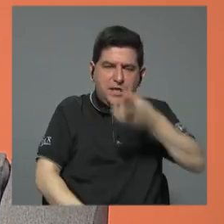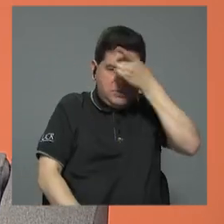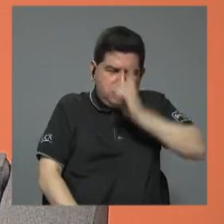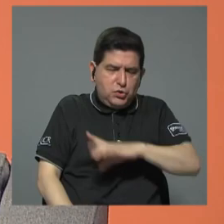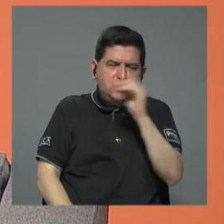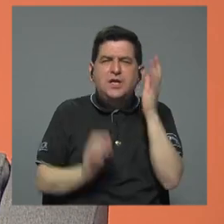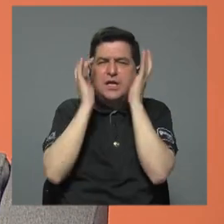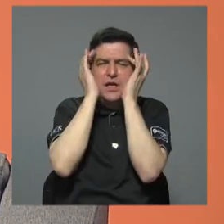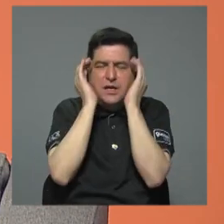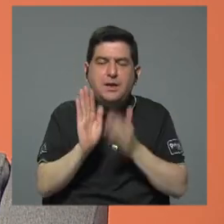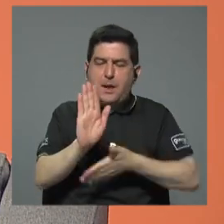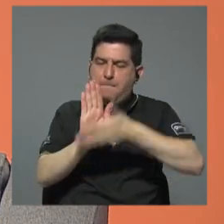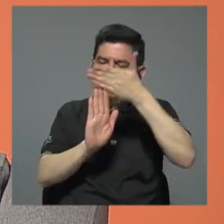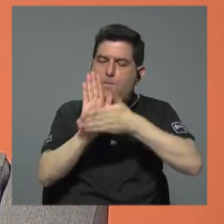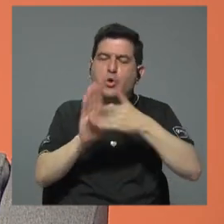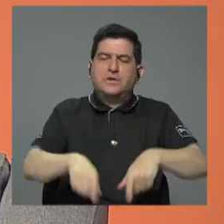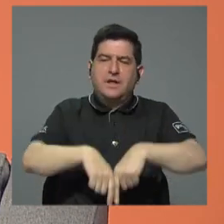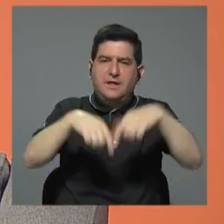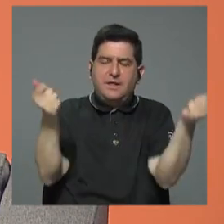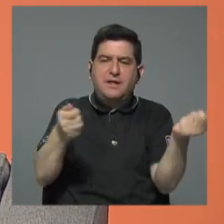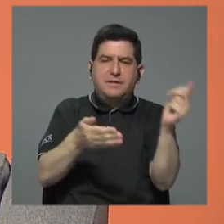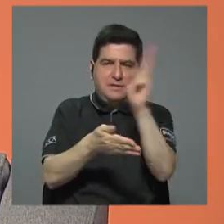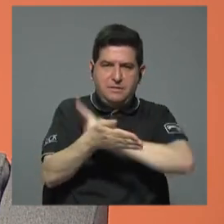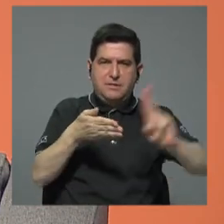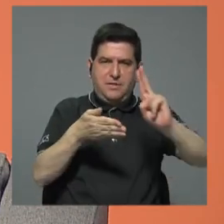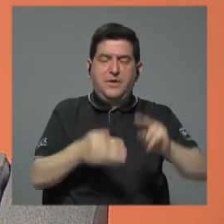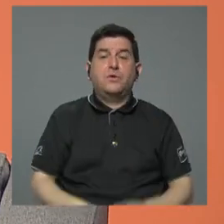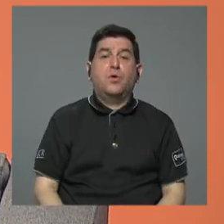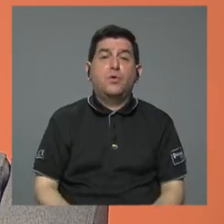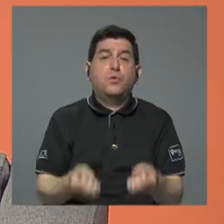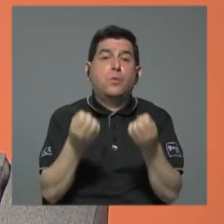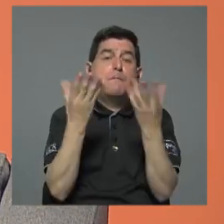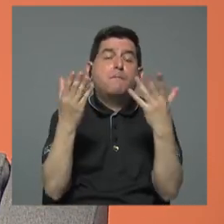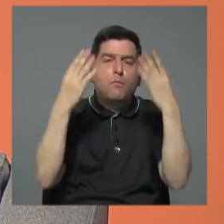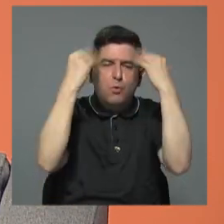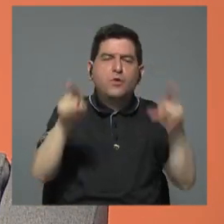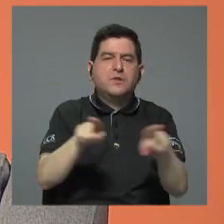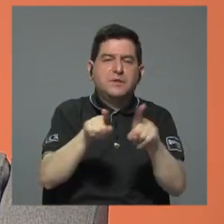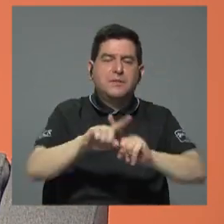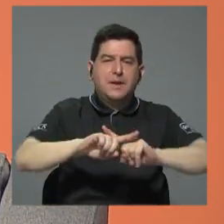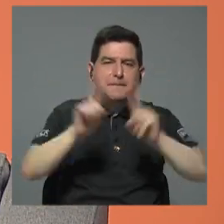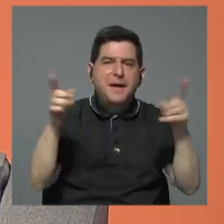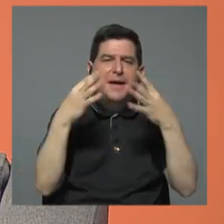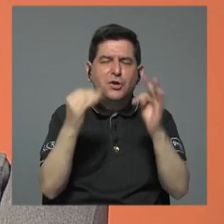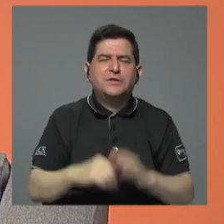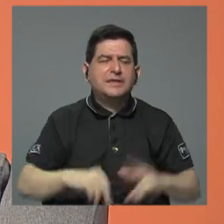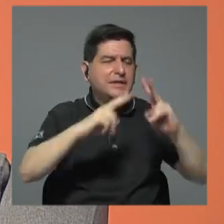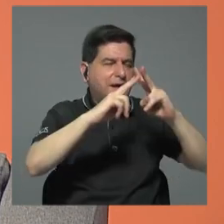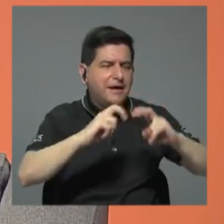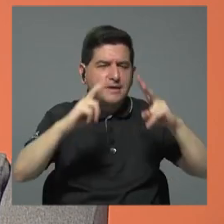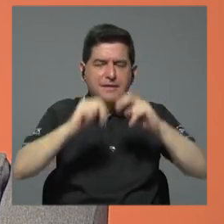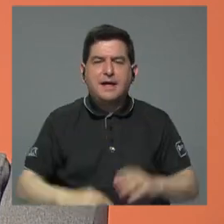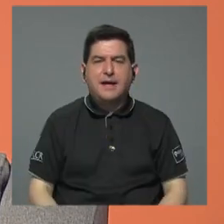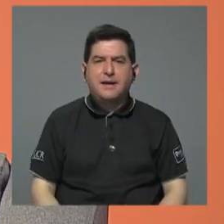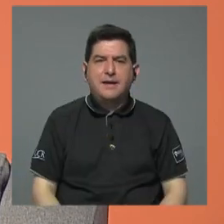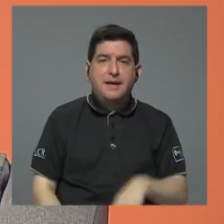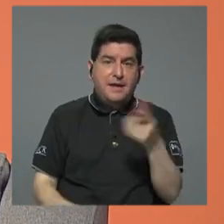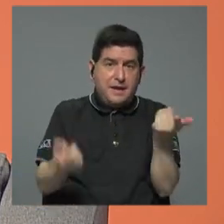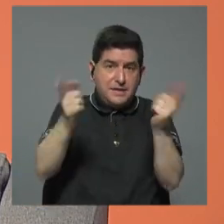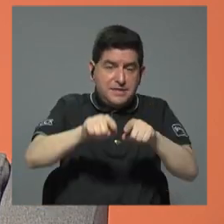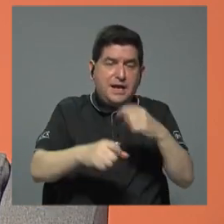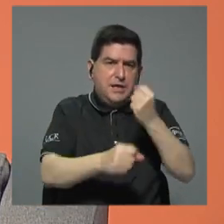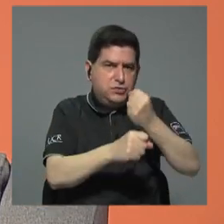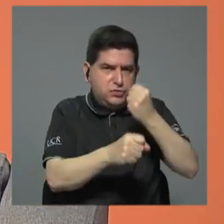y ansiedad, es la portada del semanario. Como decíamos, hay muchísima otra información, pero estamos haciendo un recuento de algunos